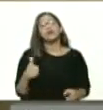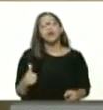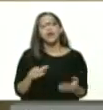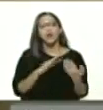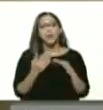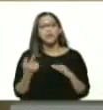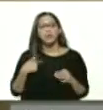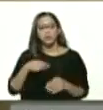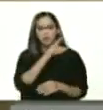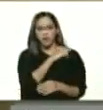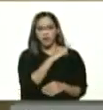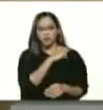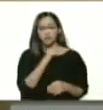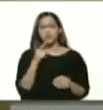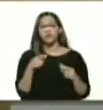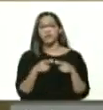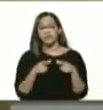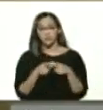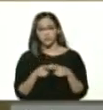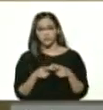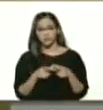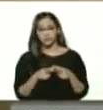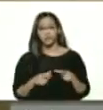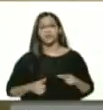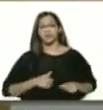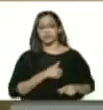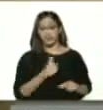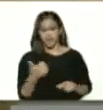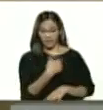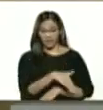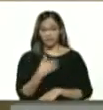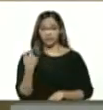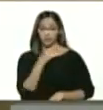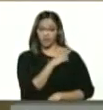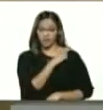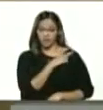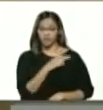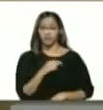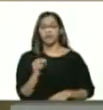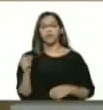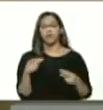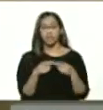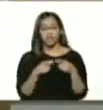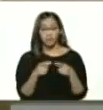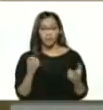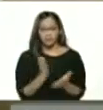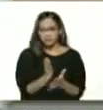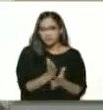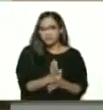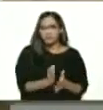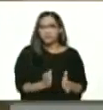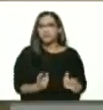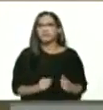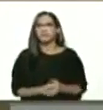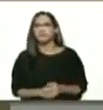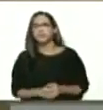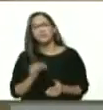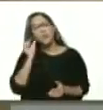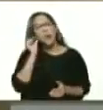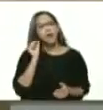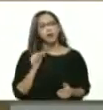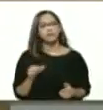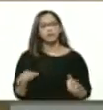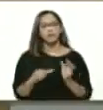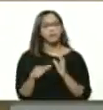tiene un jefe o jefa y un equipo cada calle tiene un jefe o jefa y un equipo casi siempre son jefas entonces nosotros donde vamos